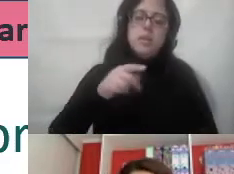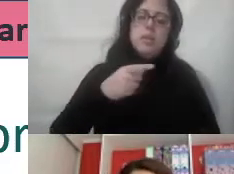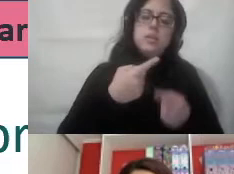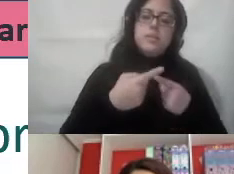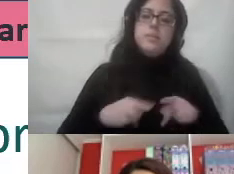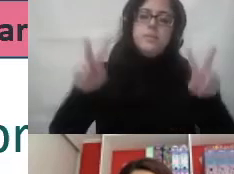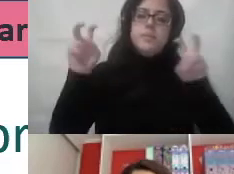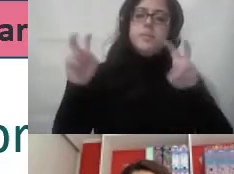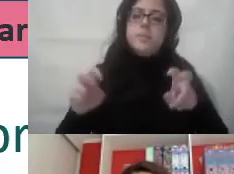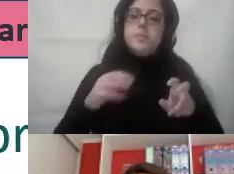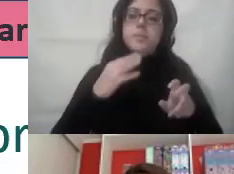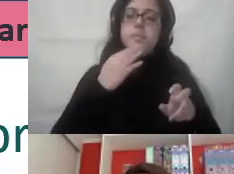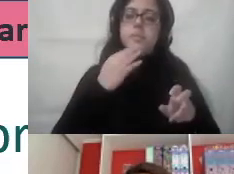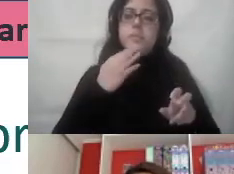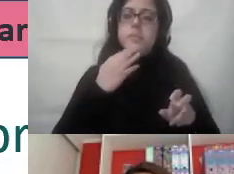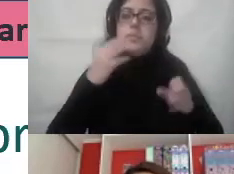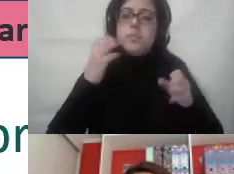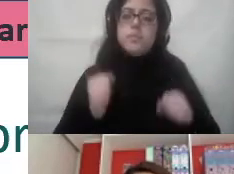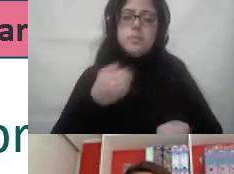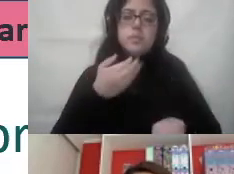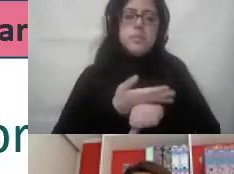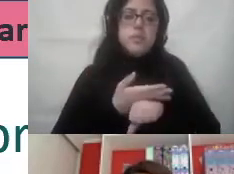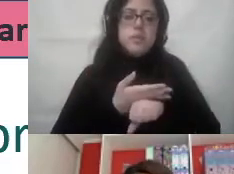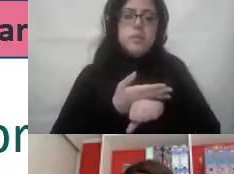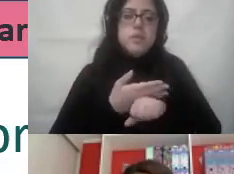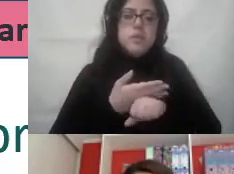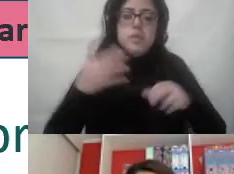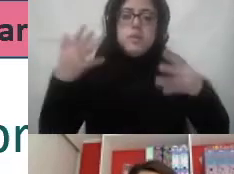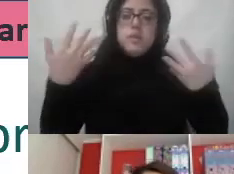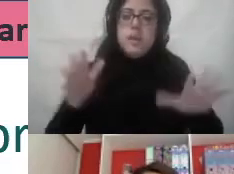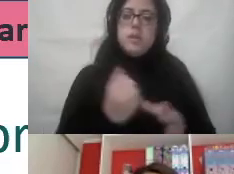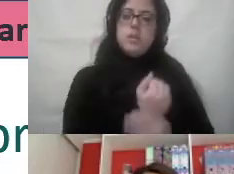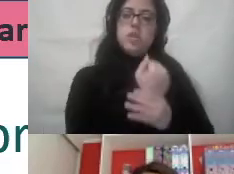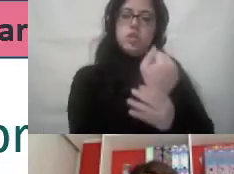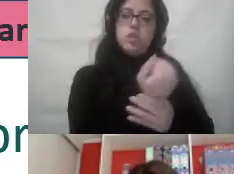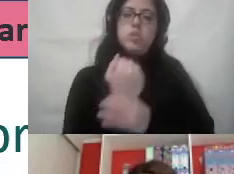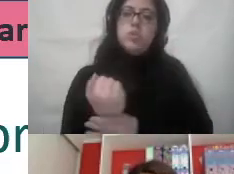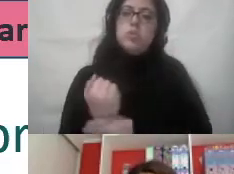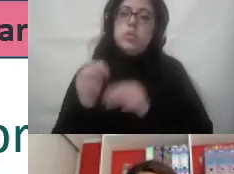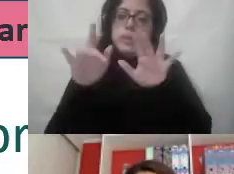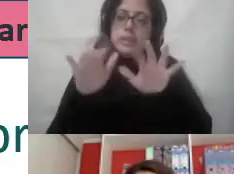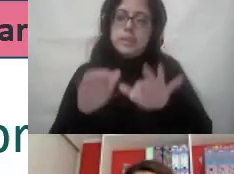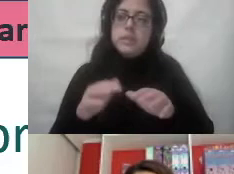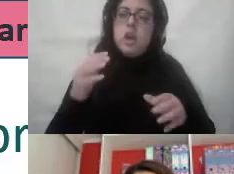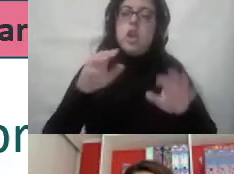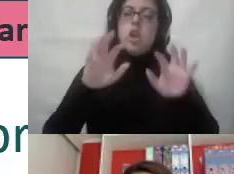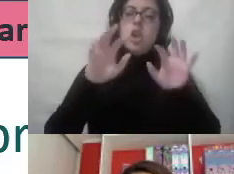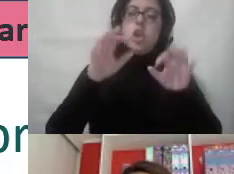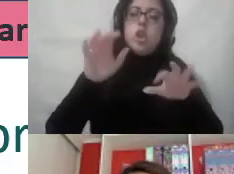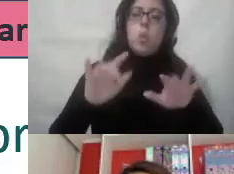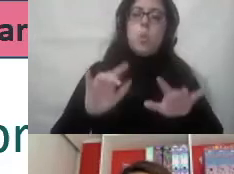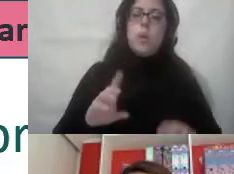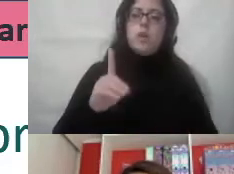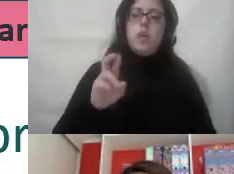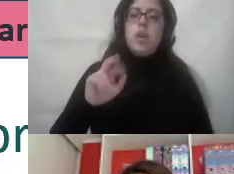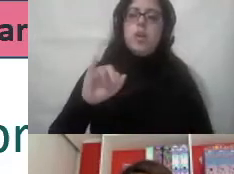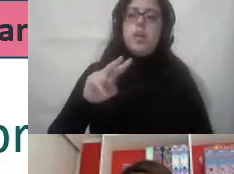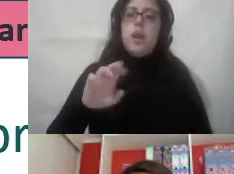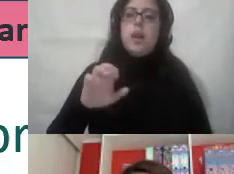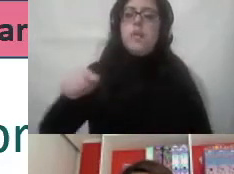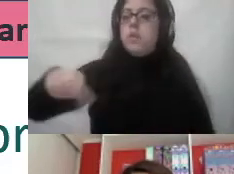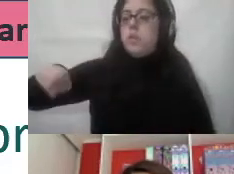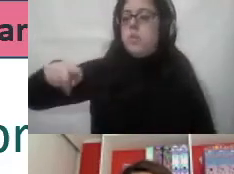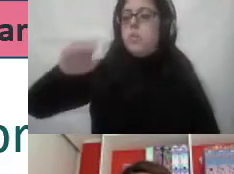conectividad. Y podemos pedirle que de manera colaborativa, en un documento Drive, ellos puedan responder a las problemáticas que